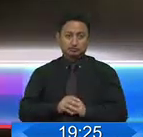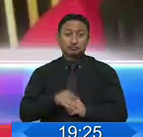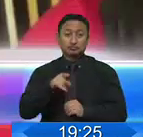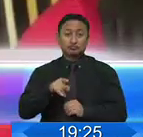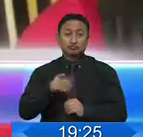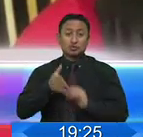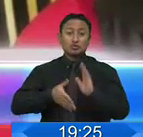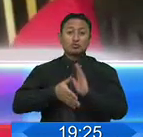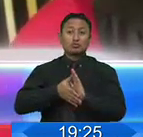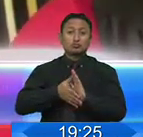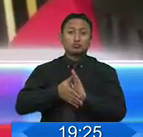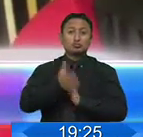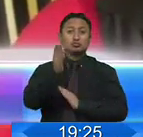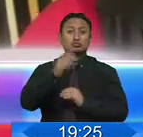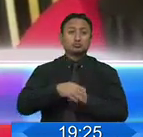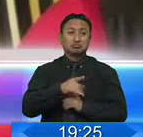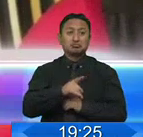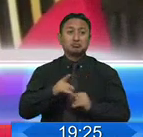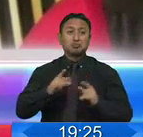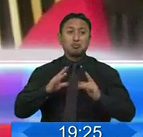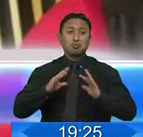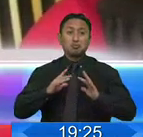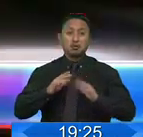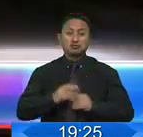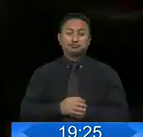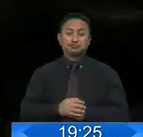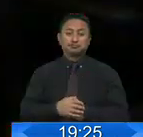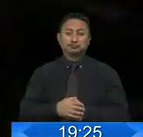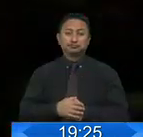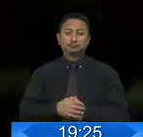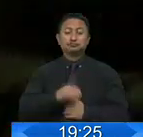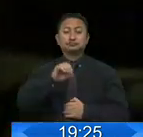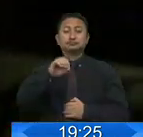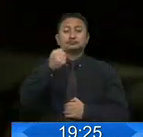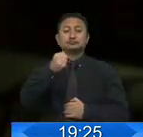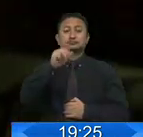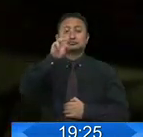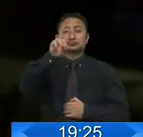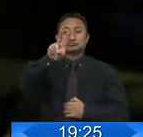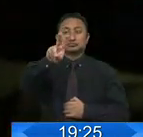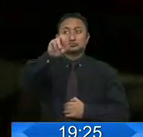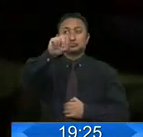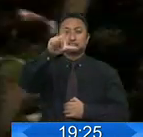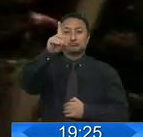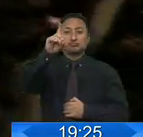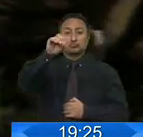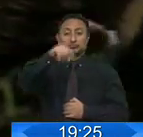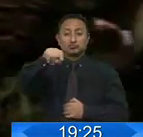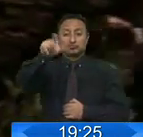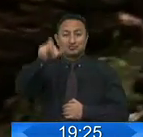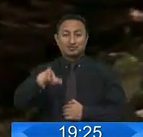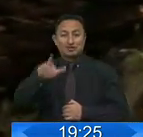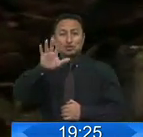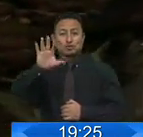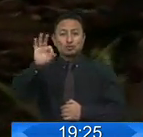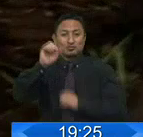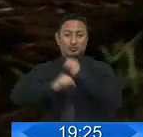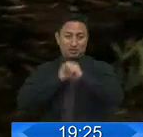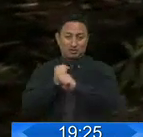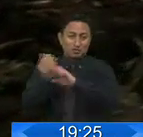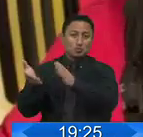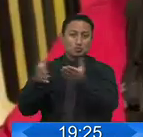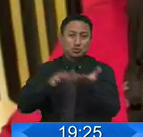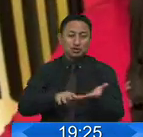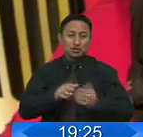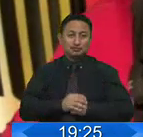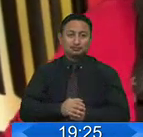iban a disfrutar su respectivo feriado. Osvaldo V, de 59 años, perdió la vida entre la carrocería del